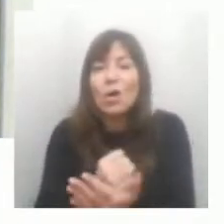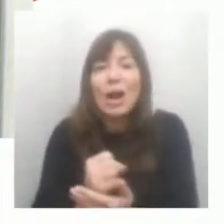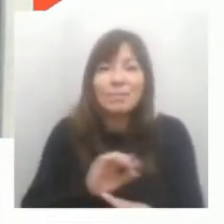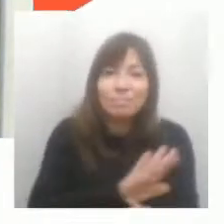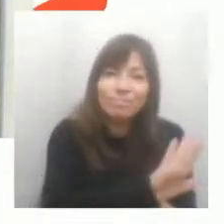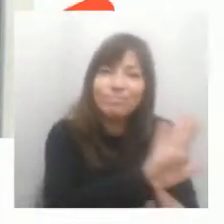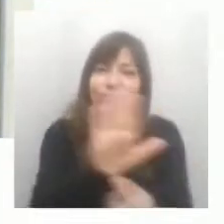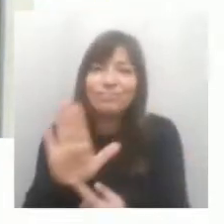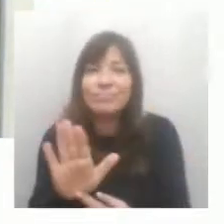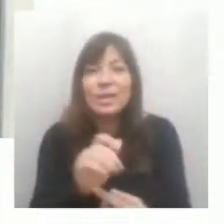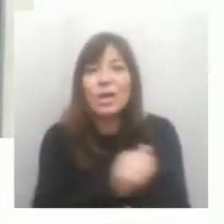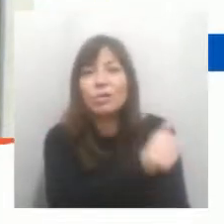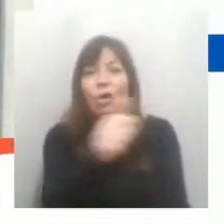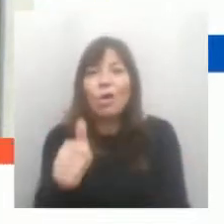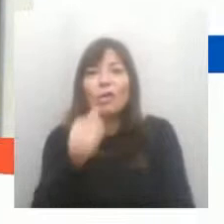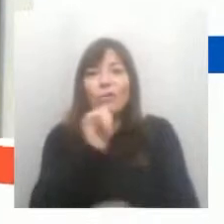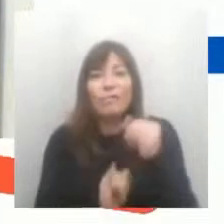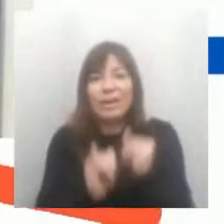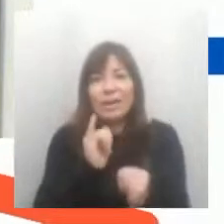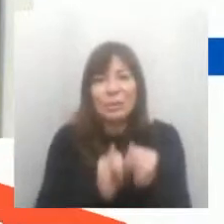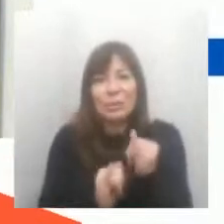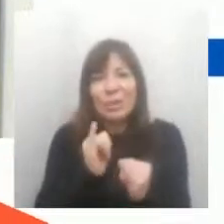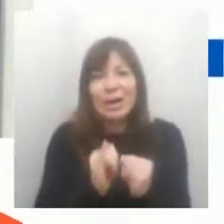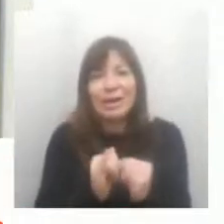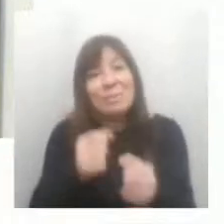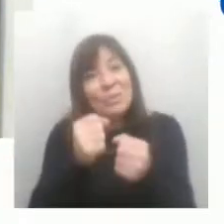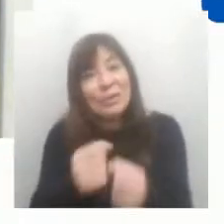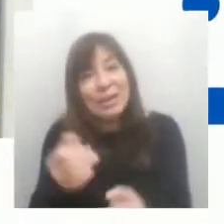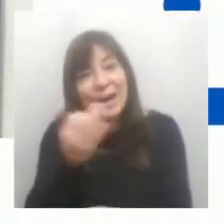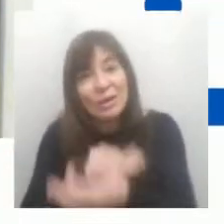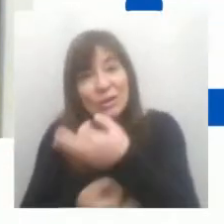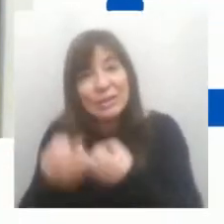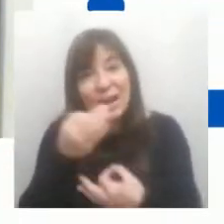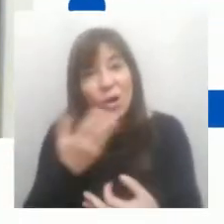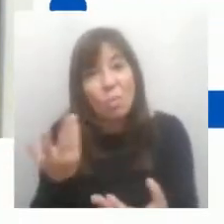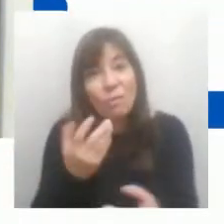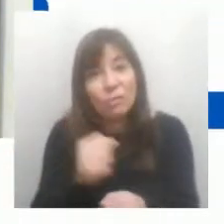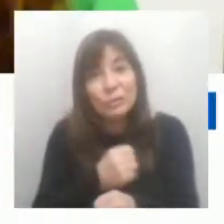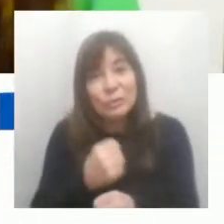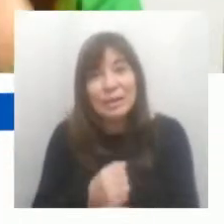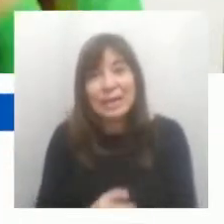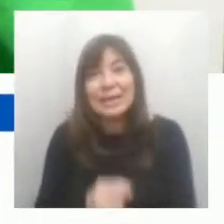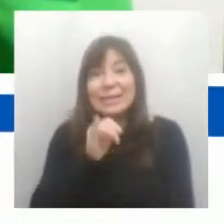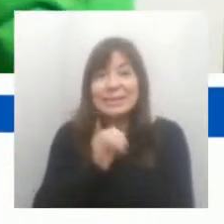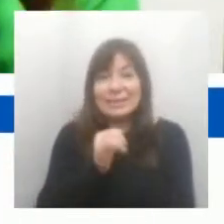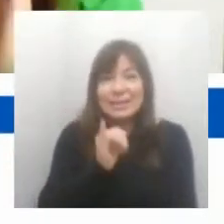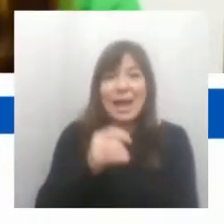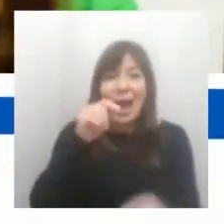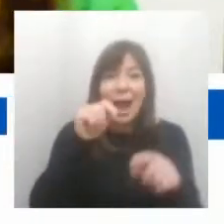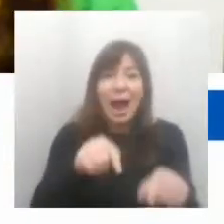museo de una forma virtual, ¿cierto, Marcelo? ¿Nos podrías contar un poco cómo funciona? Sí, claro que sí. Ahora